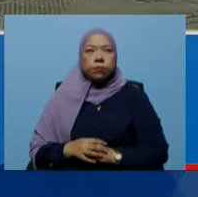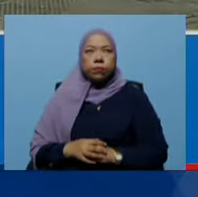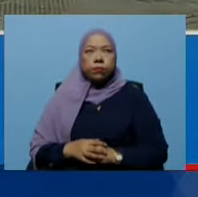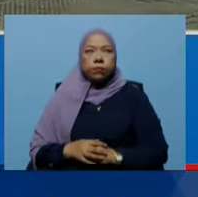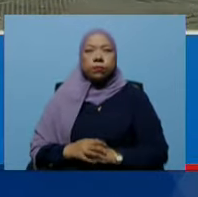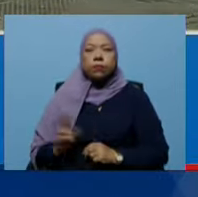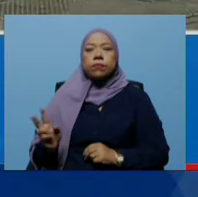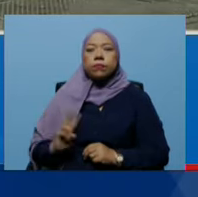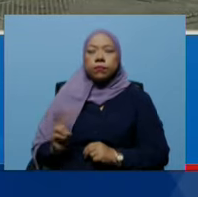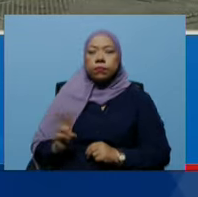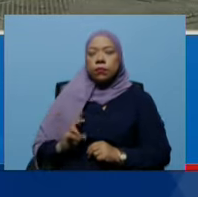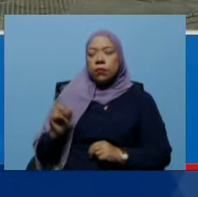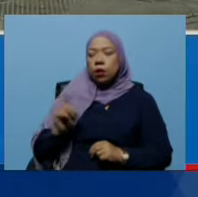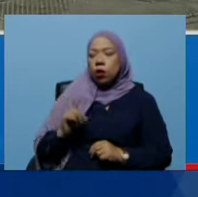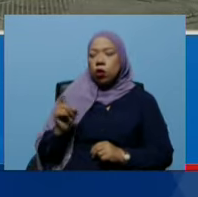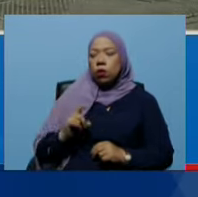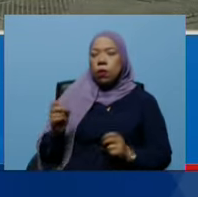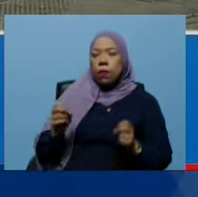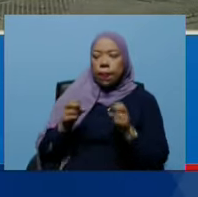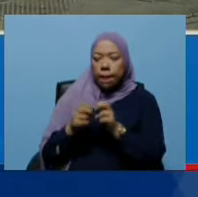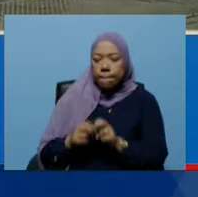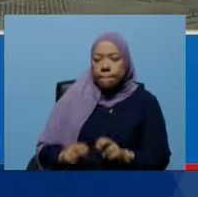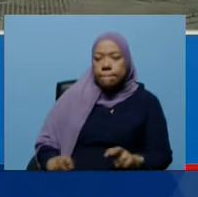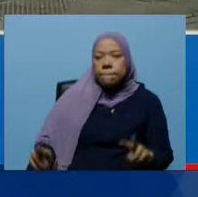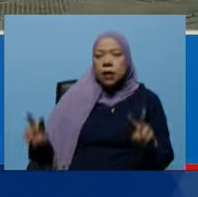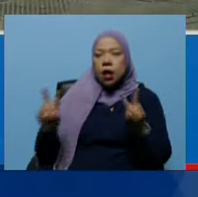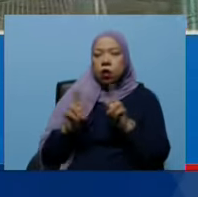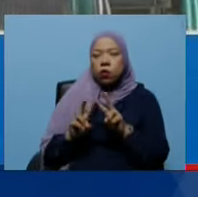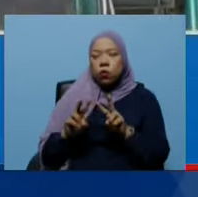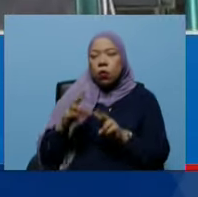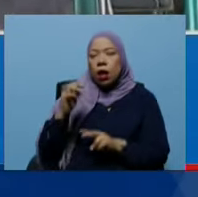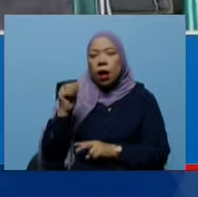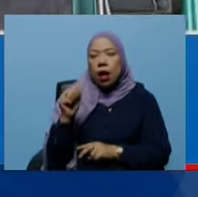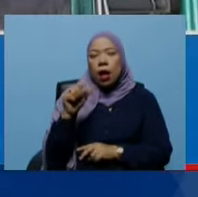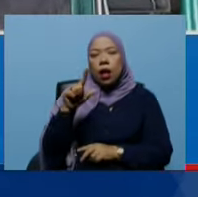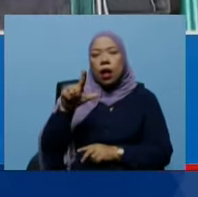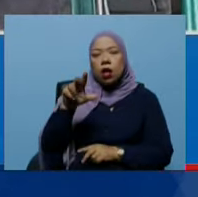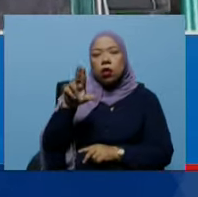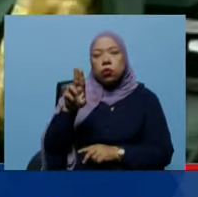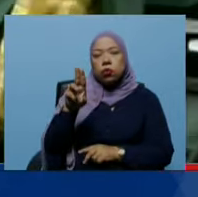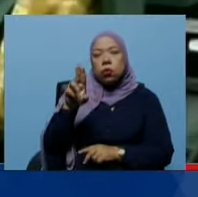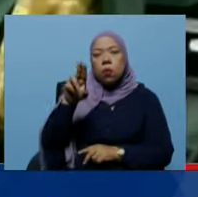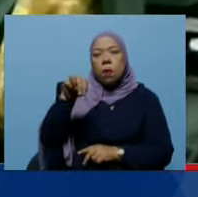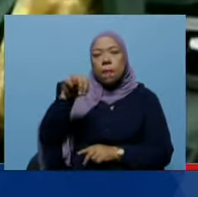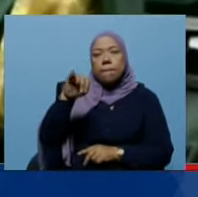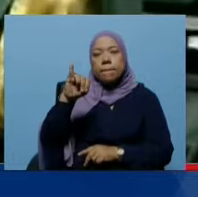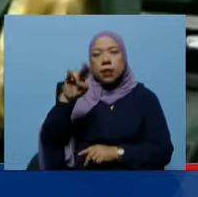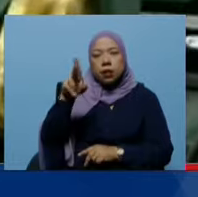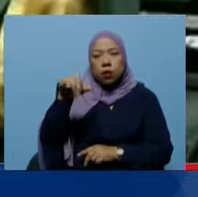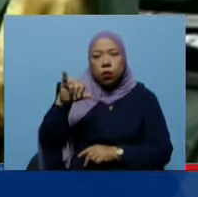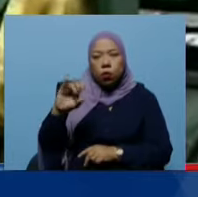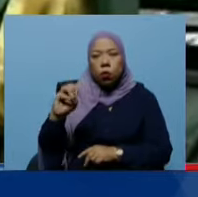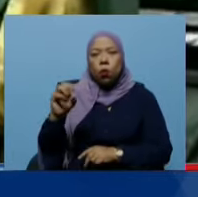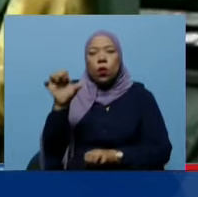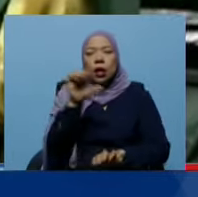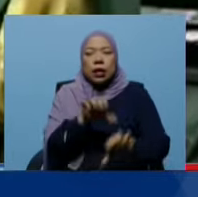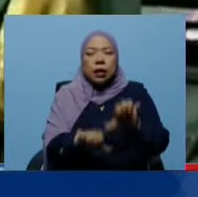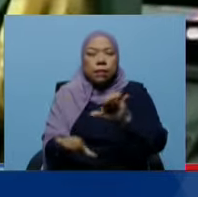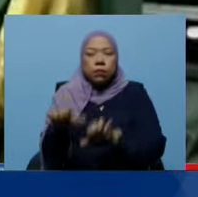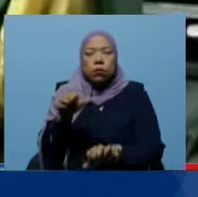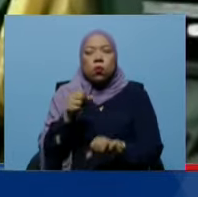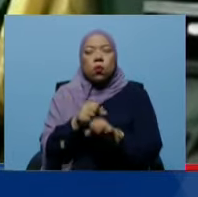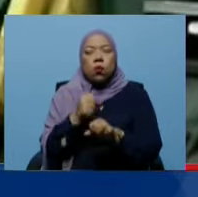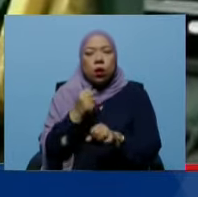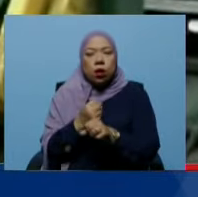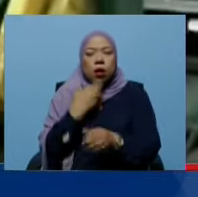al país. Necesitamos darle valor agregado al aluminio que recibimos. Una vez más, gracias a la clase